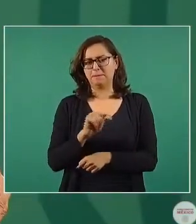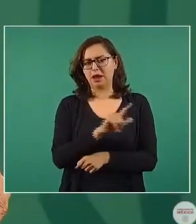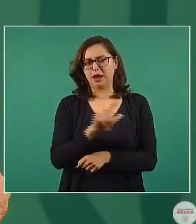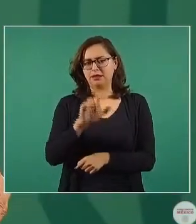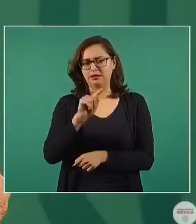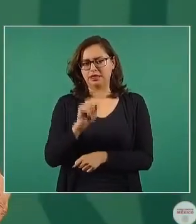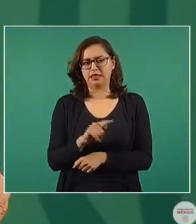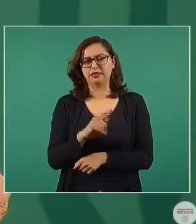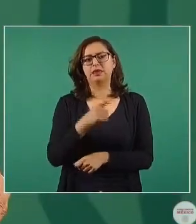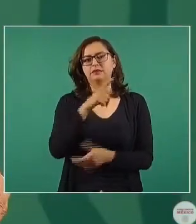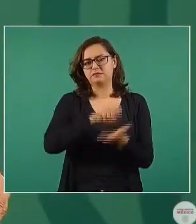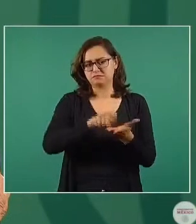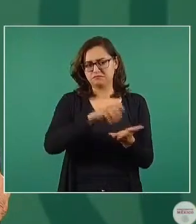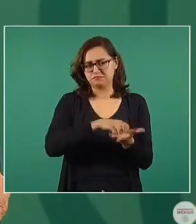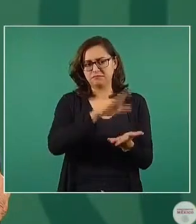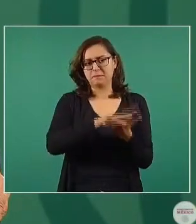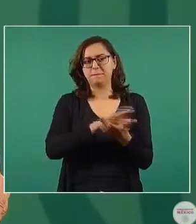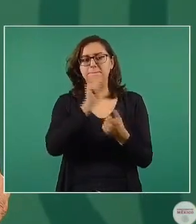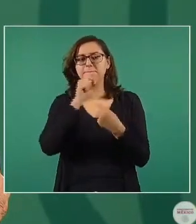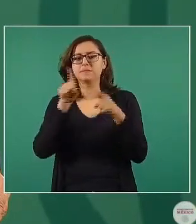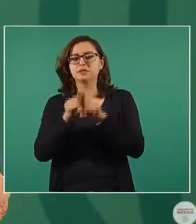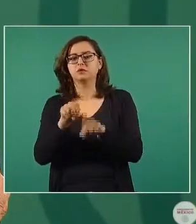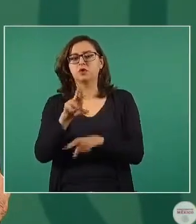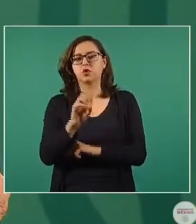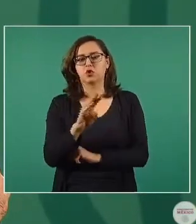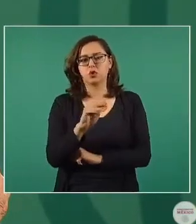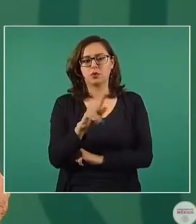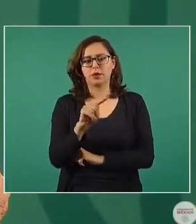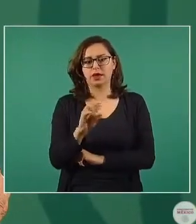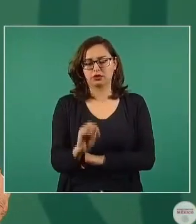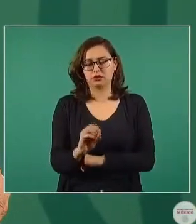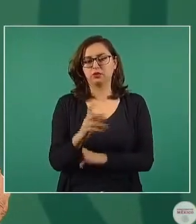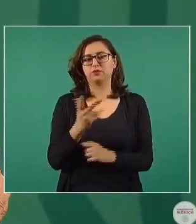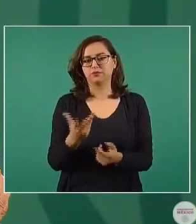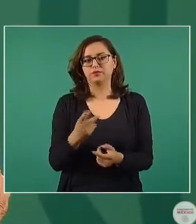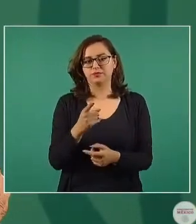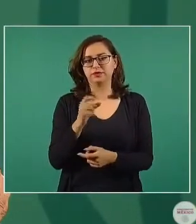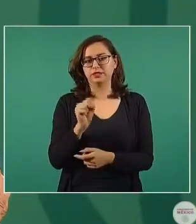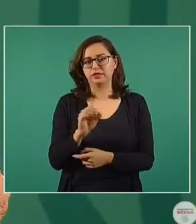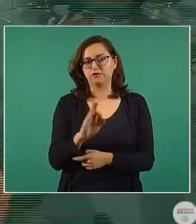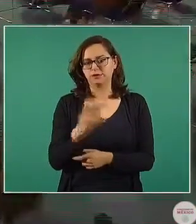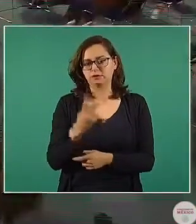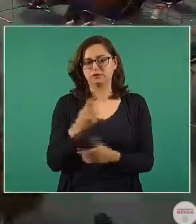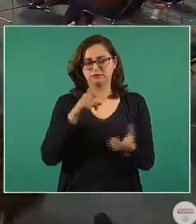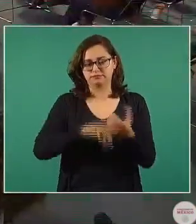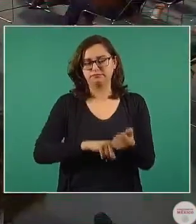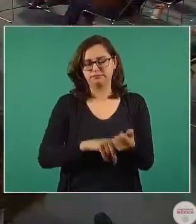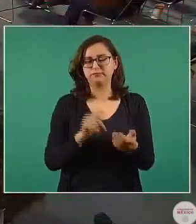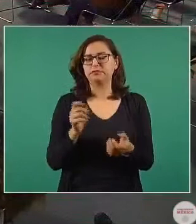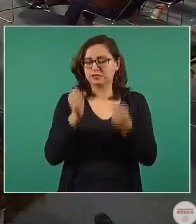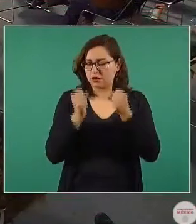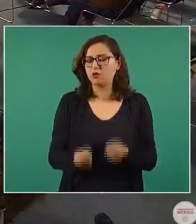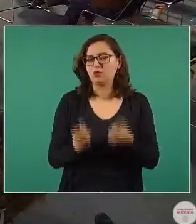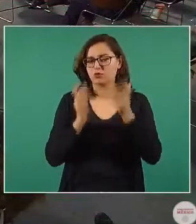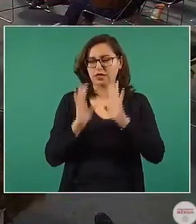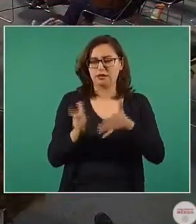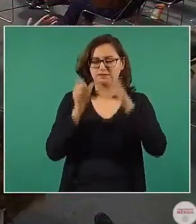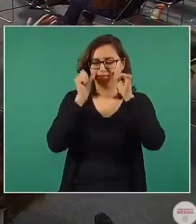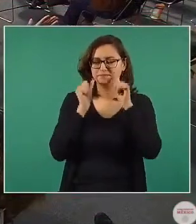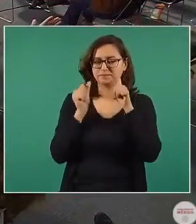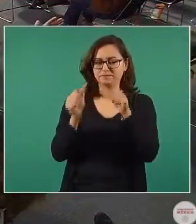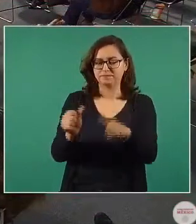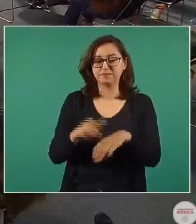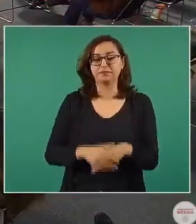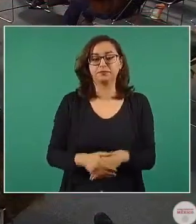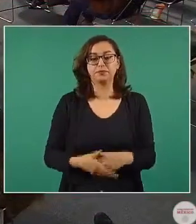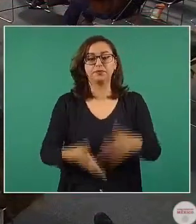diciendo y Roberto Salcedo de la función pública. Ok. En el segundo punto,